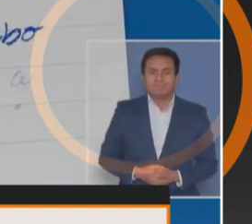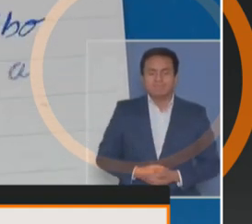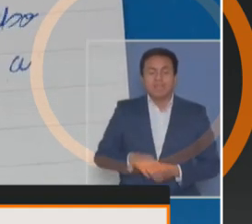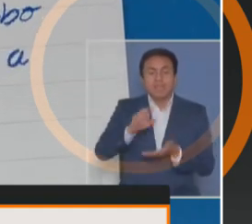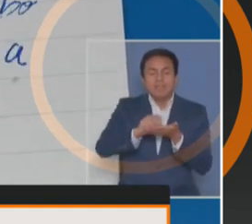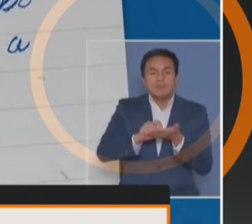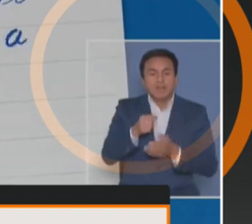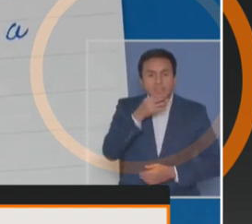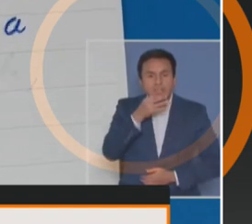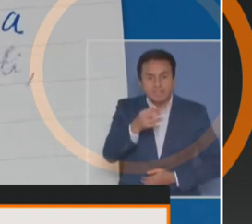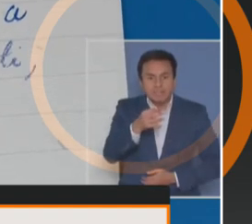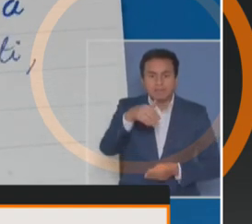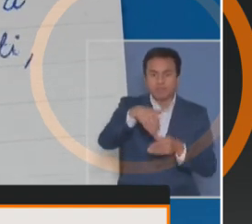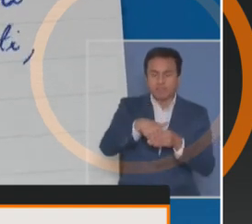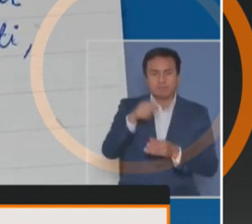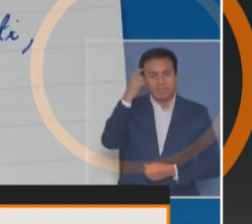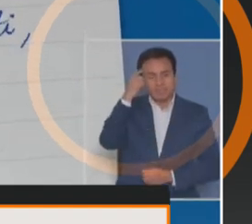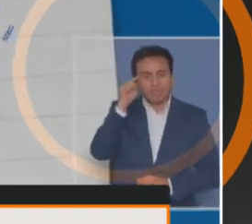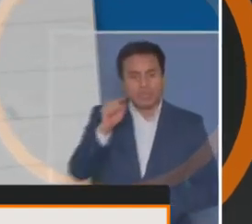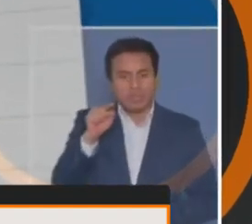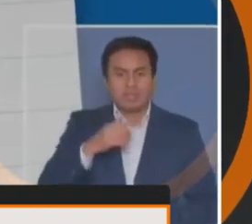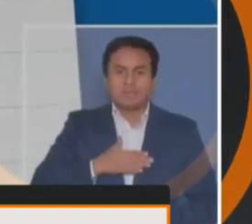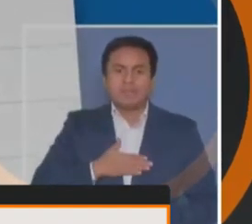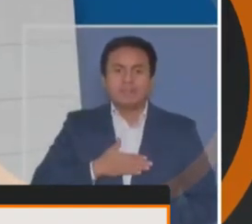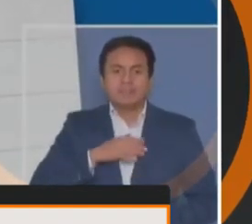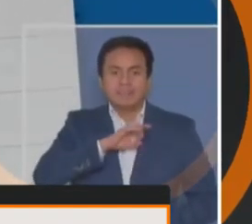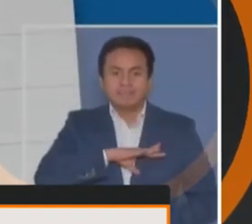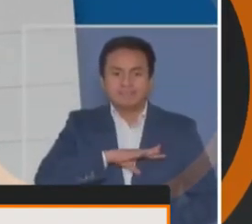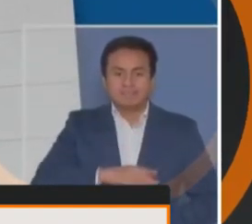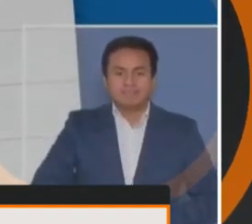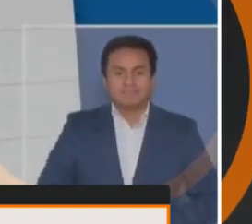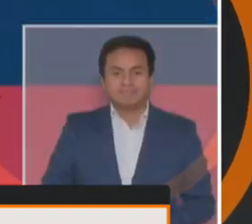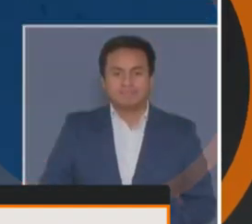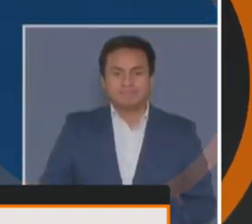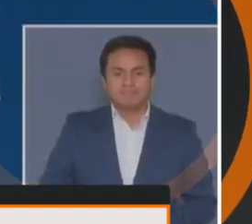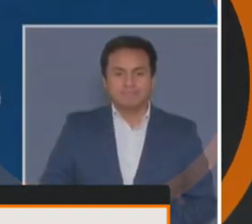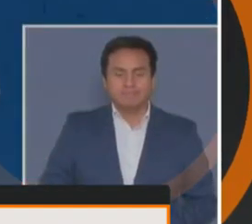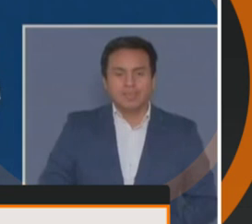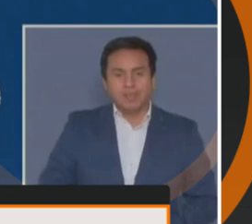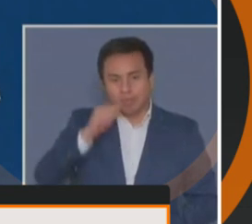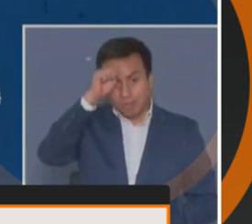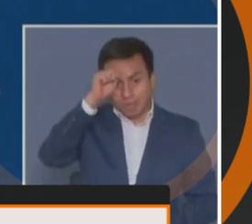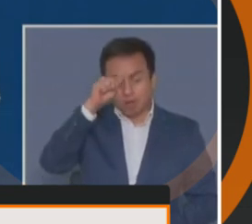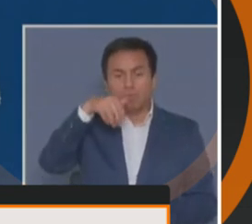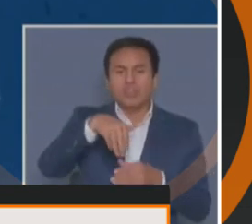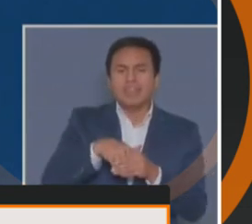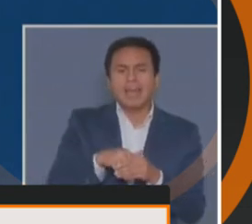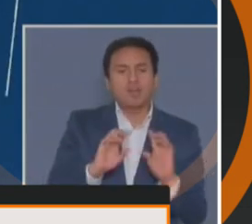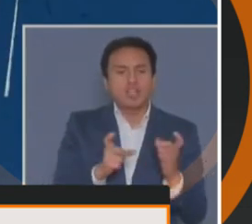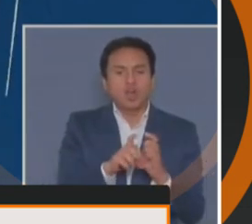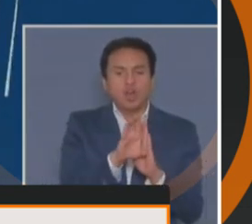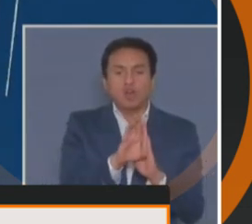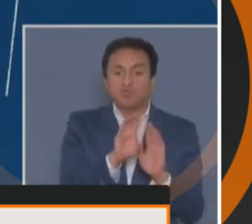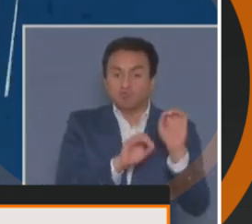el estado bueno por suerte esta nueva constitución la que se va a aprobar ahora ya de entrada dice que va a ser un estado